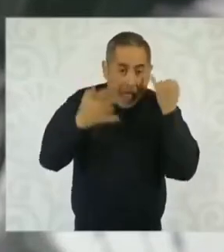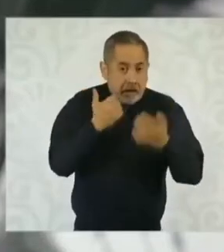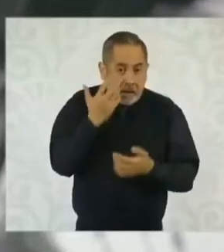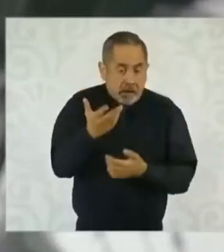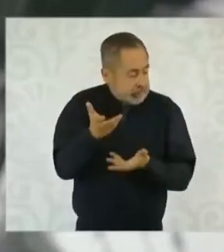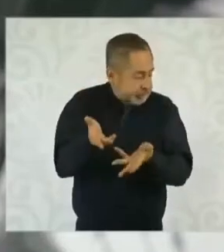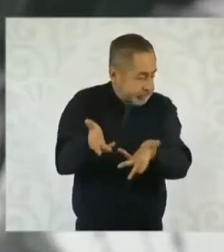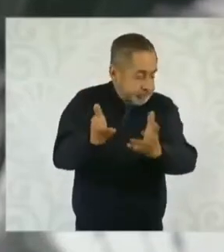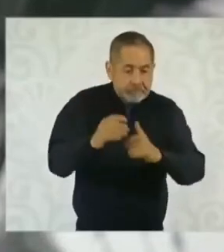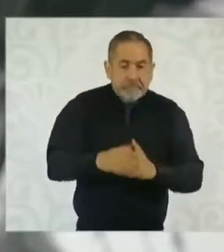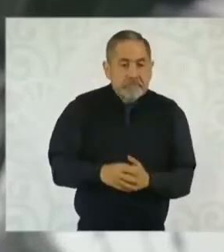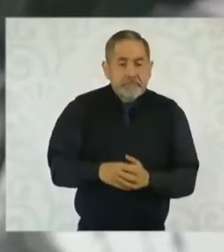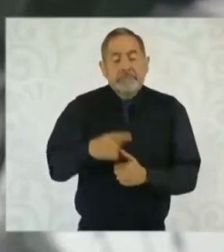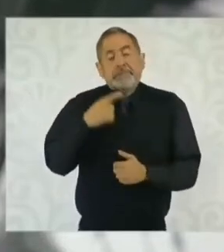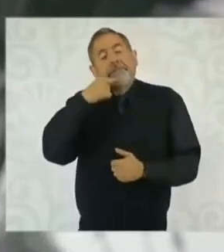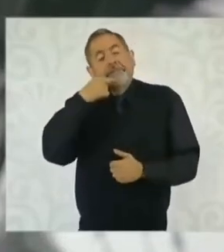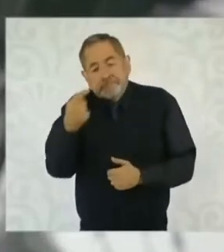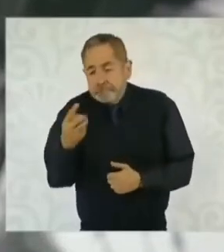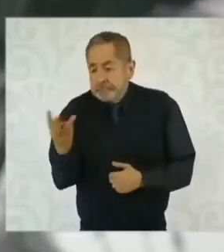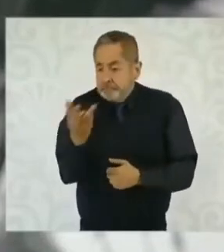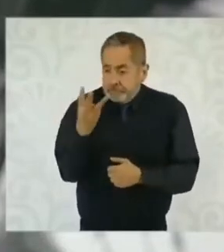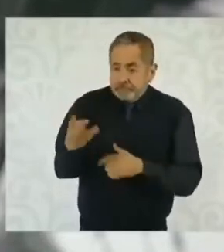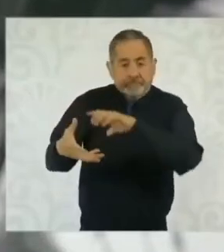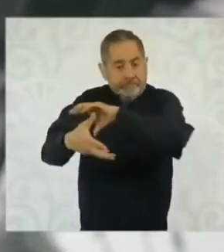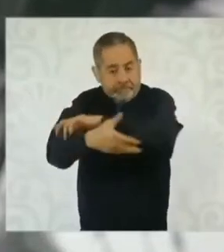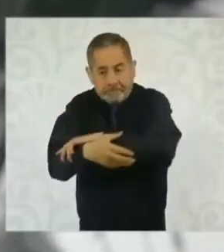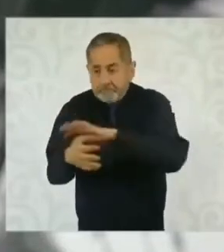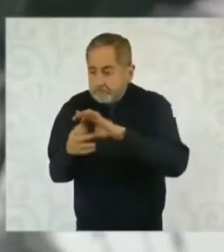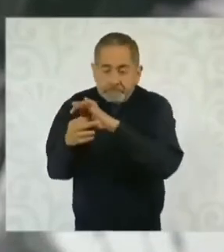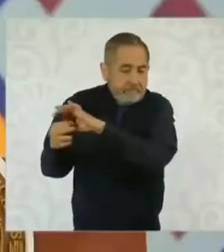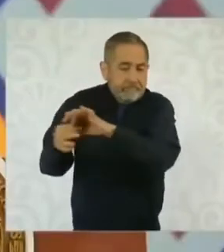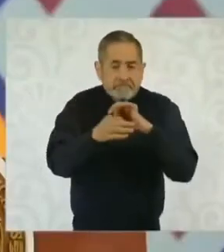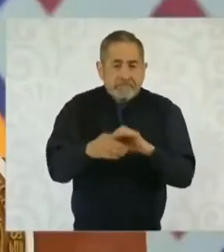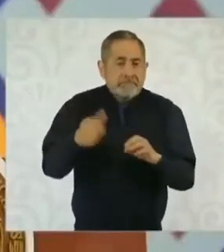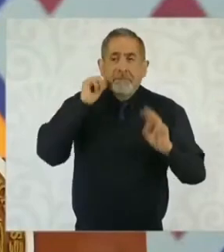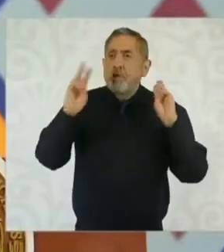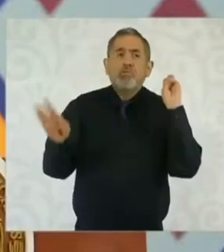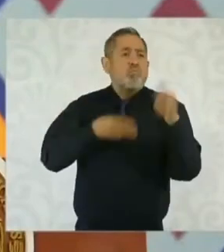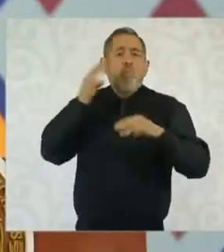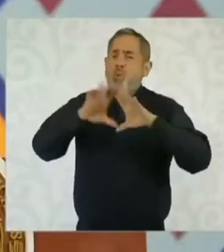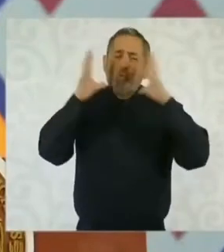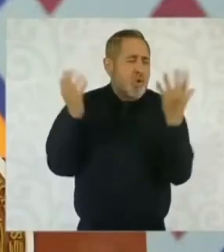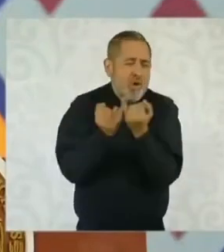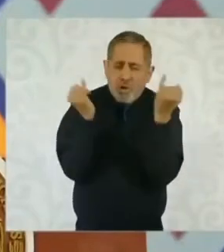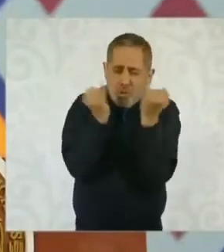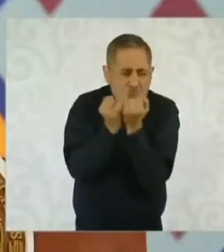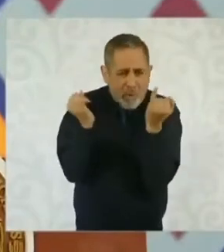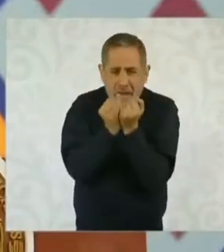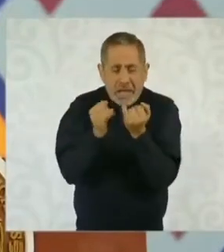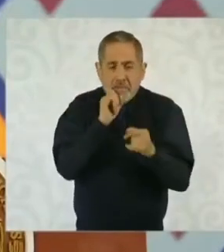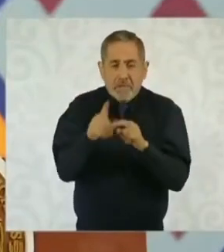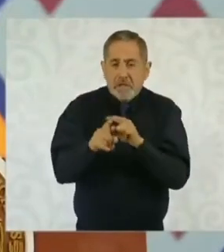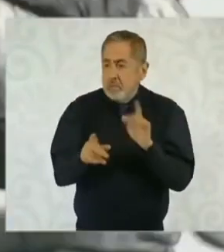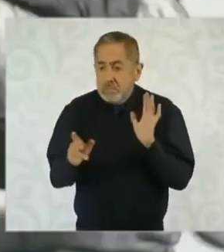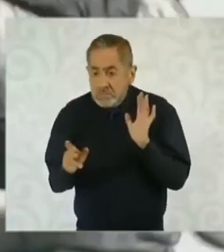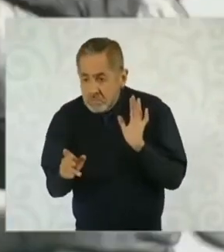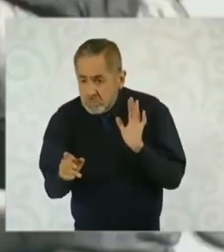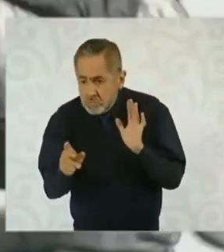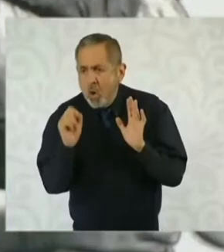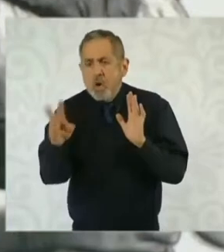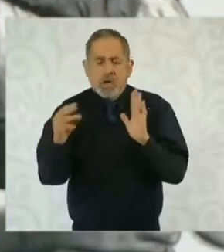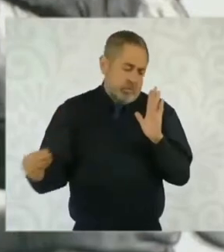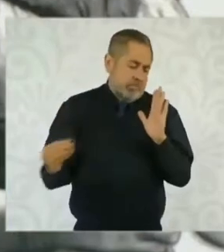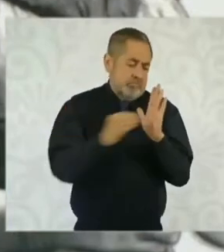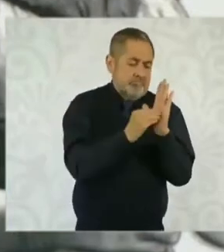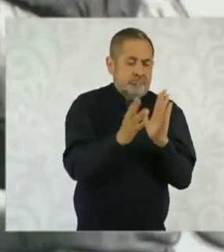de que en el marco de las alianzas que se tienen, y eso ocurre en todos los países del mundo, queda ya en la Constitución,